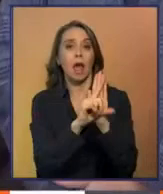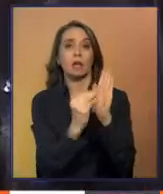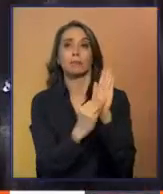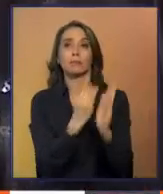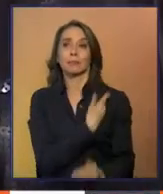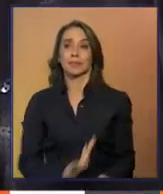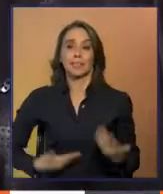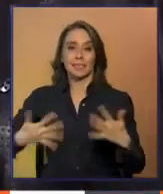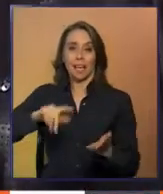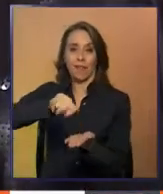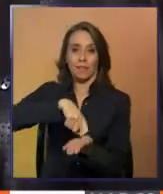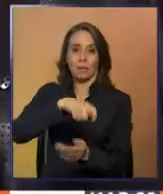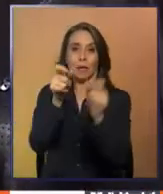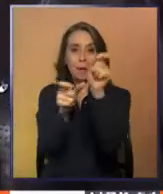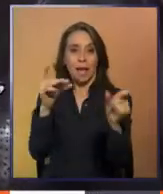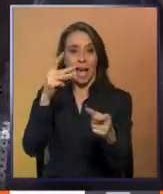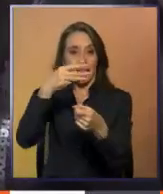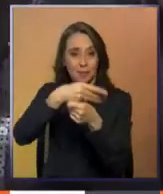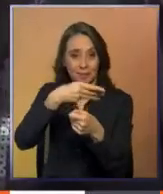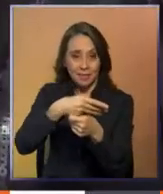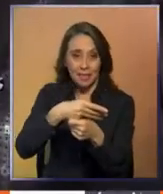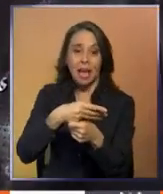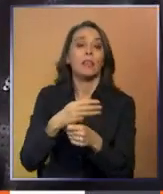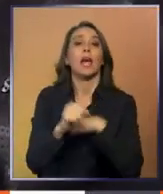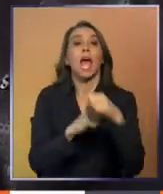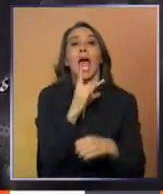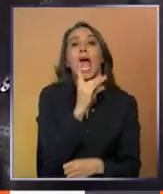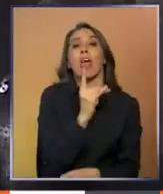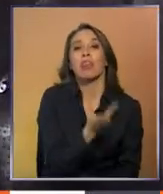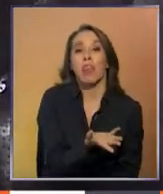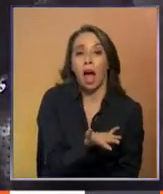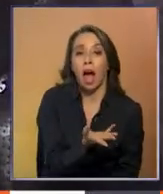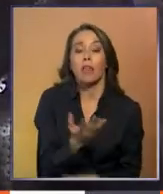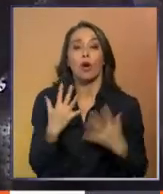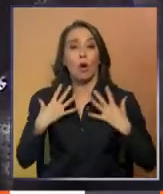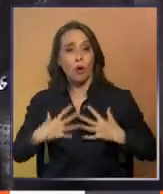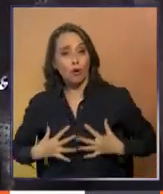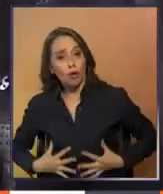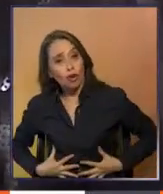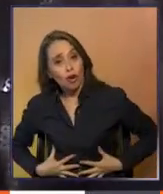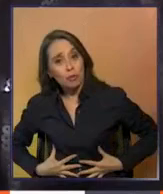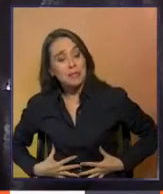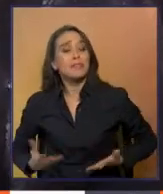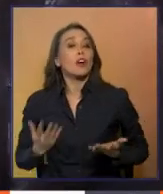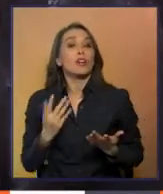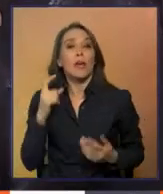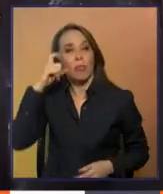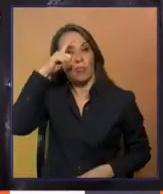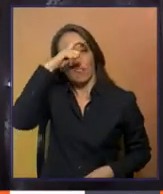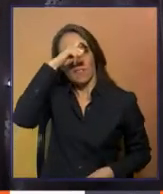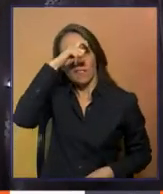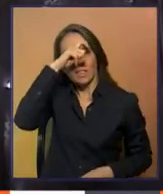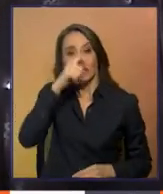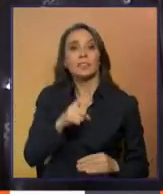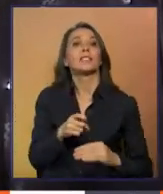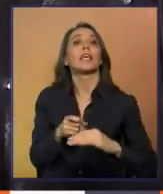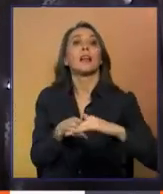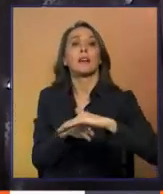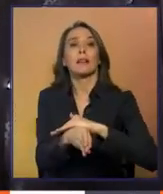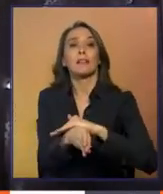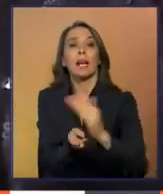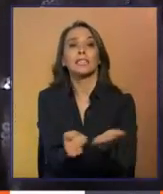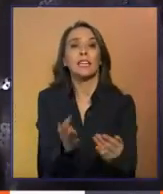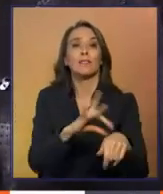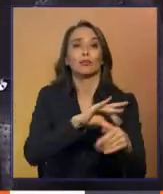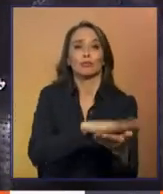promulgara. A los adultos mayores, por su edad, por su condición física, les es más difícil acceder a los servicios de salud. Lo